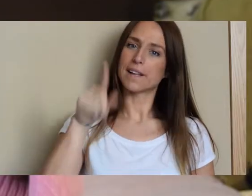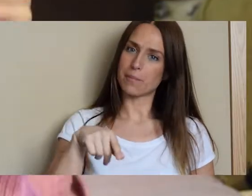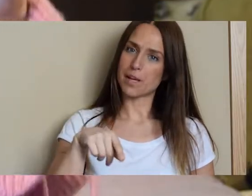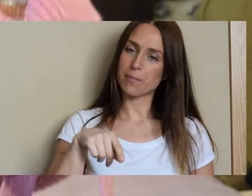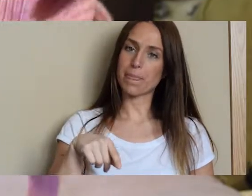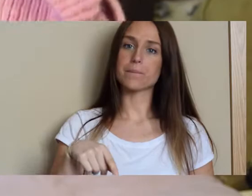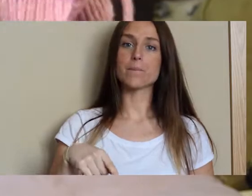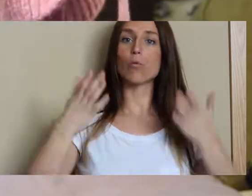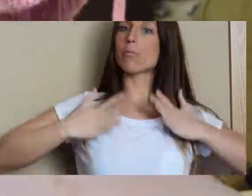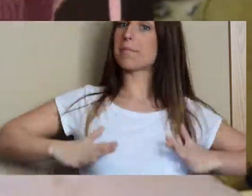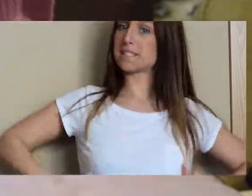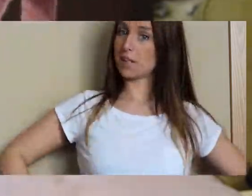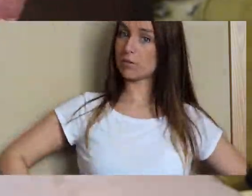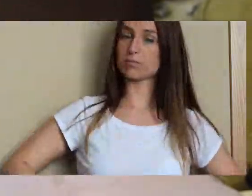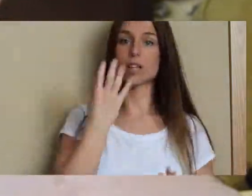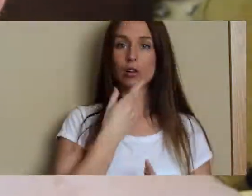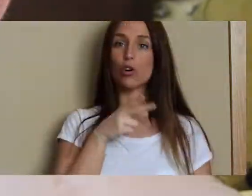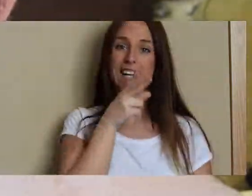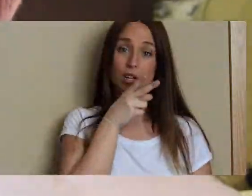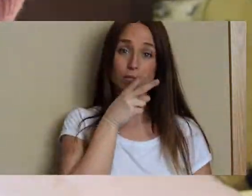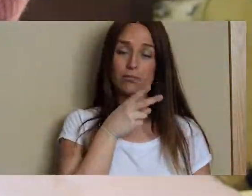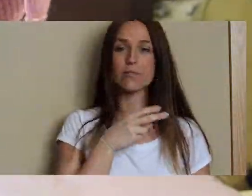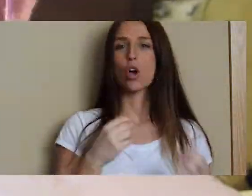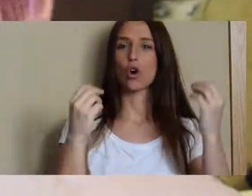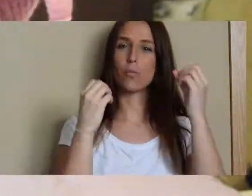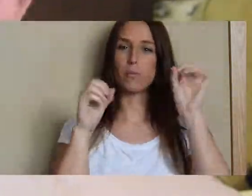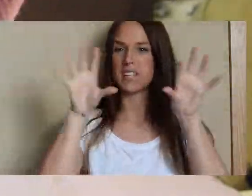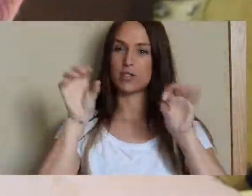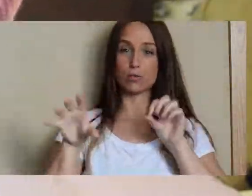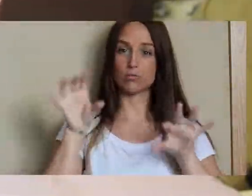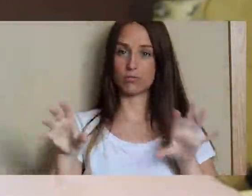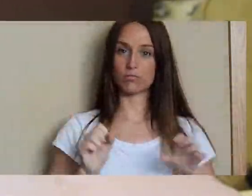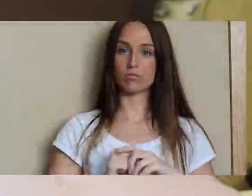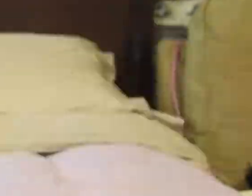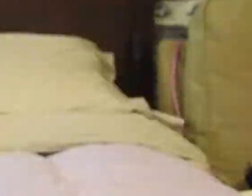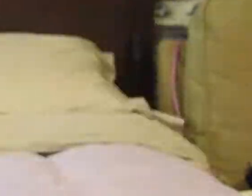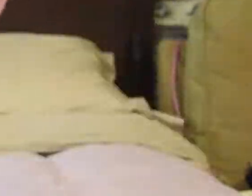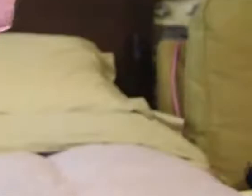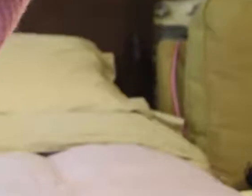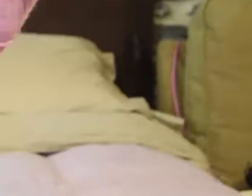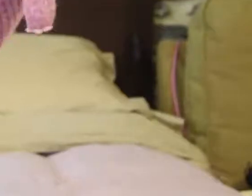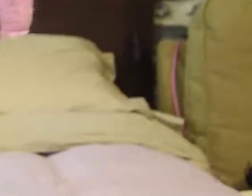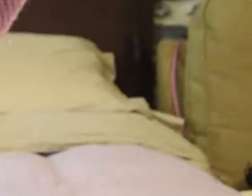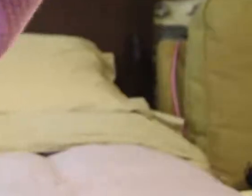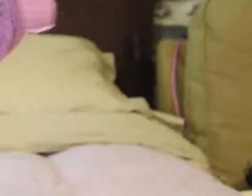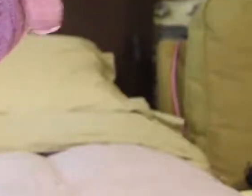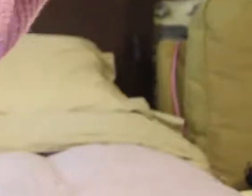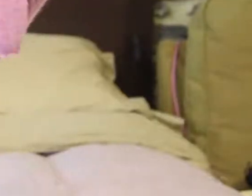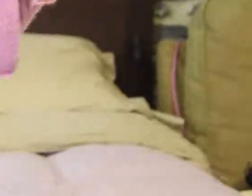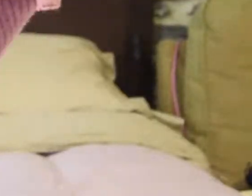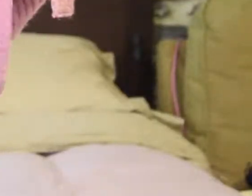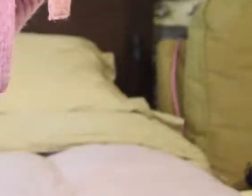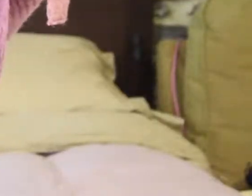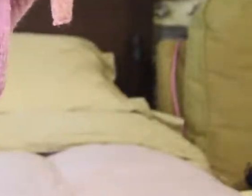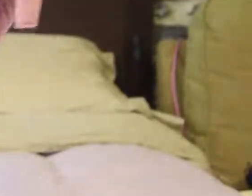Me he comprado también este vestido, este vestido de tulle. No tiene forro, es de estos que se llevan